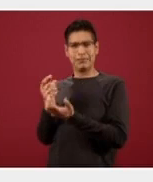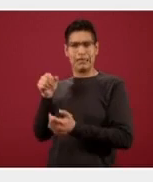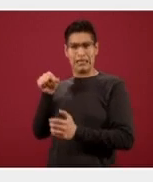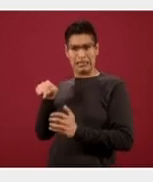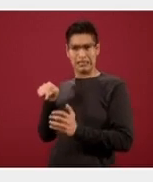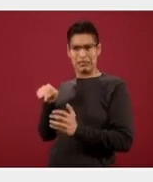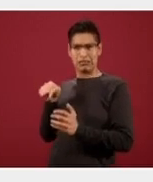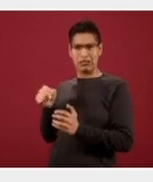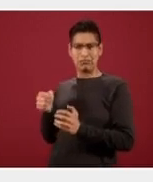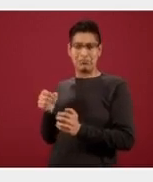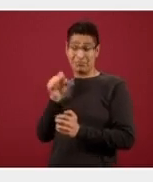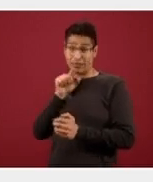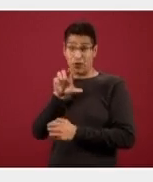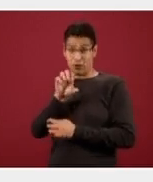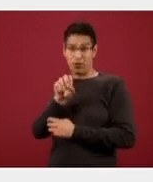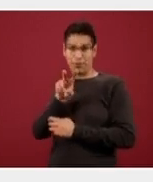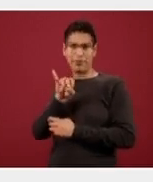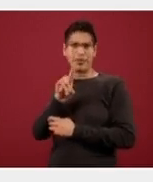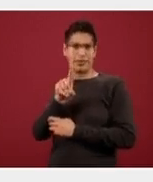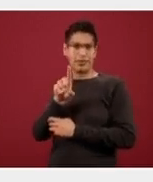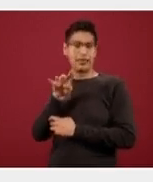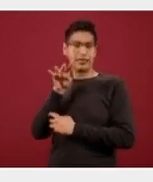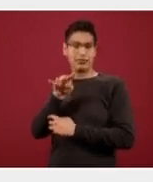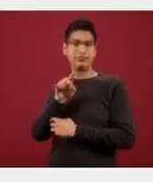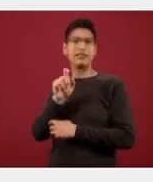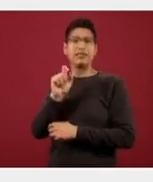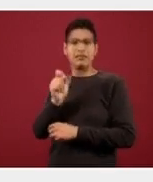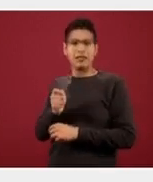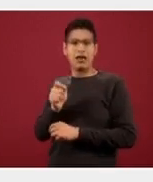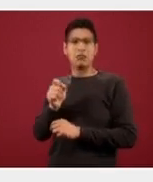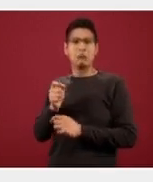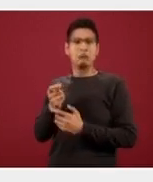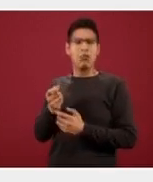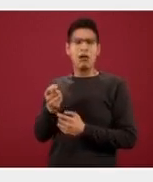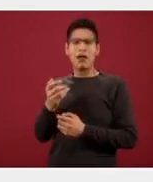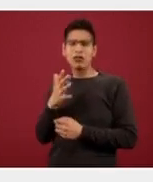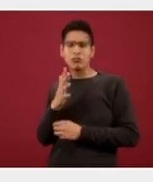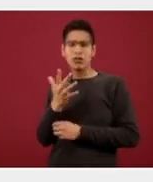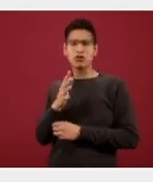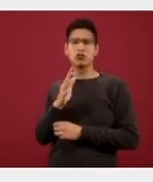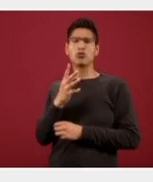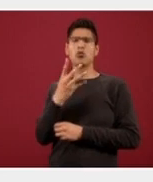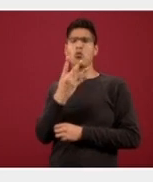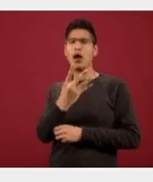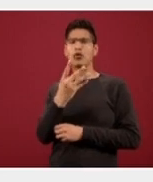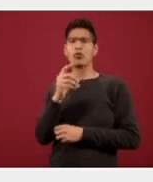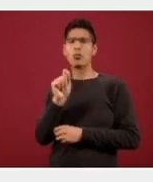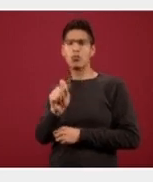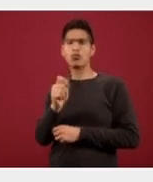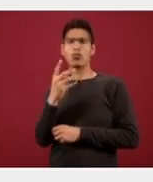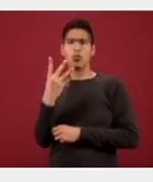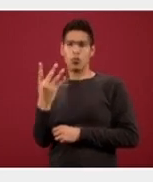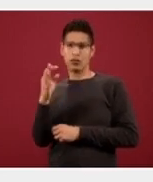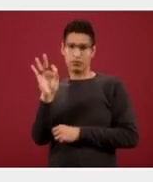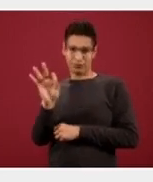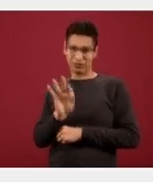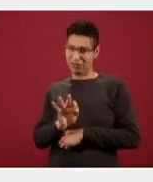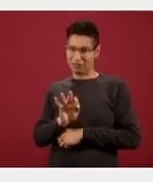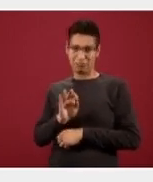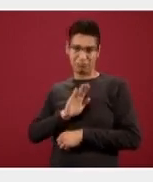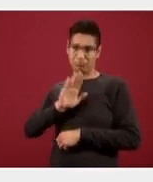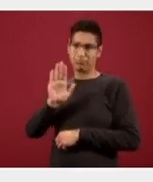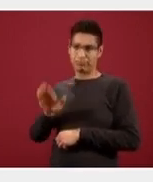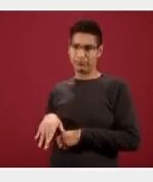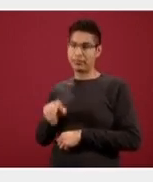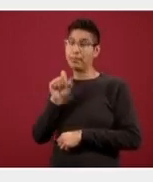momento, debido al COVID-19, se está manejando cifras de 4.4%. Es importante